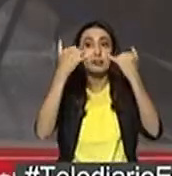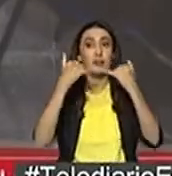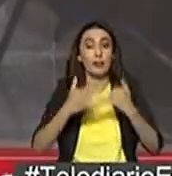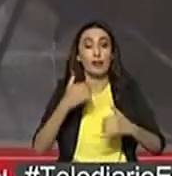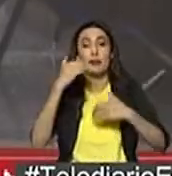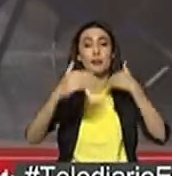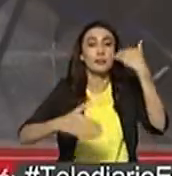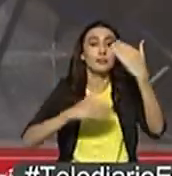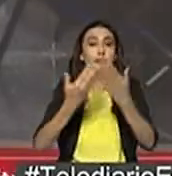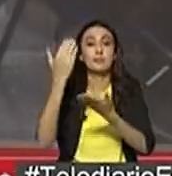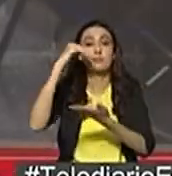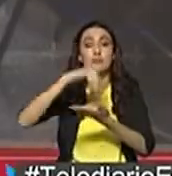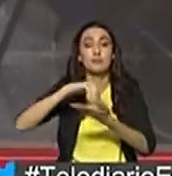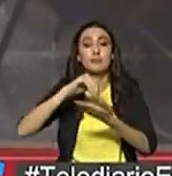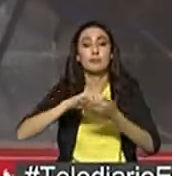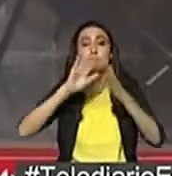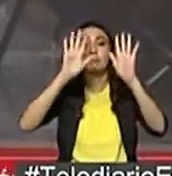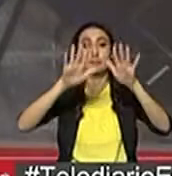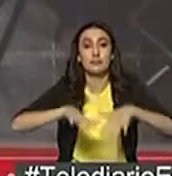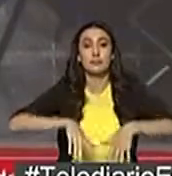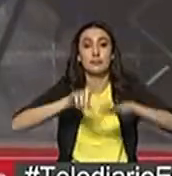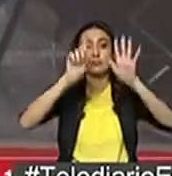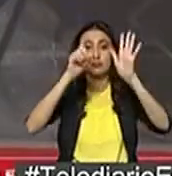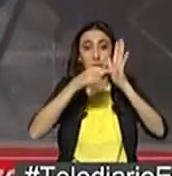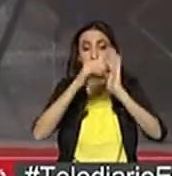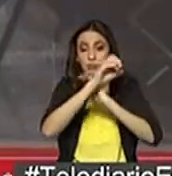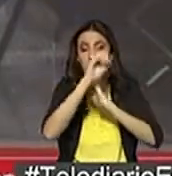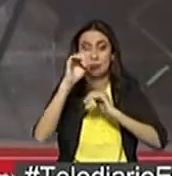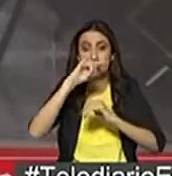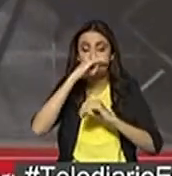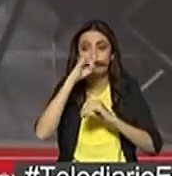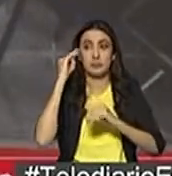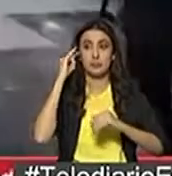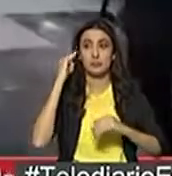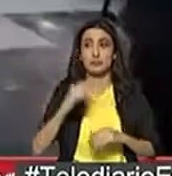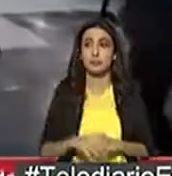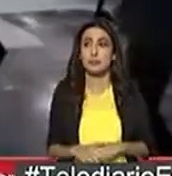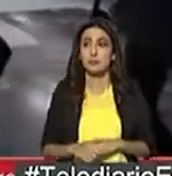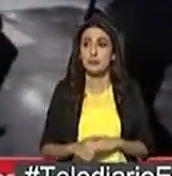se replicará a 16.000 niños y niñas durante el próximo año.